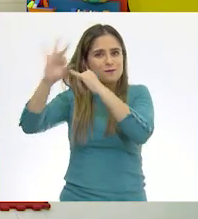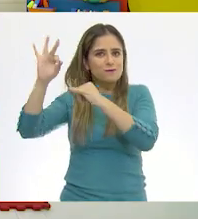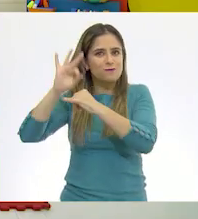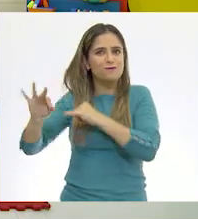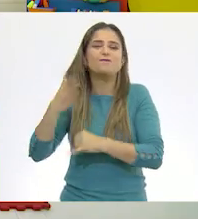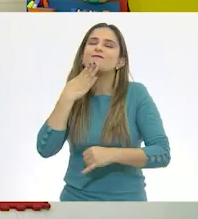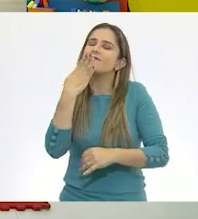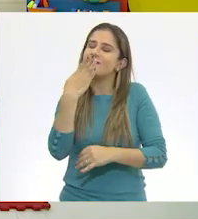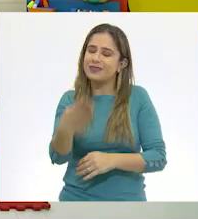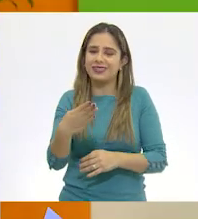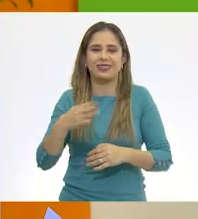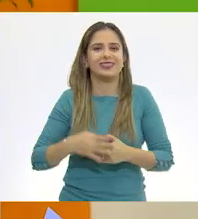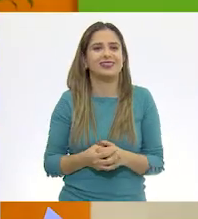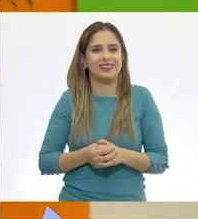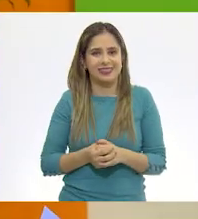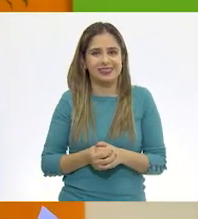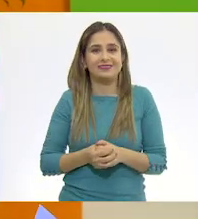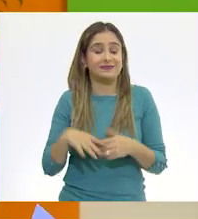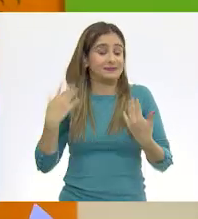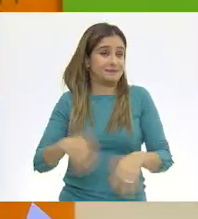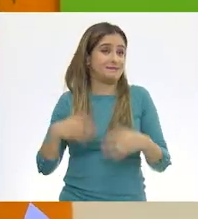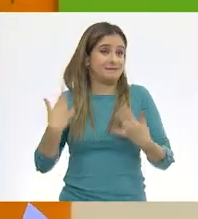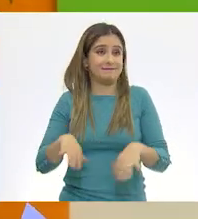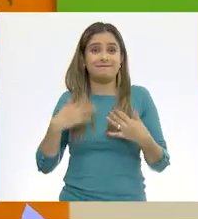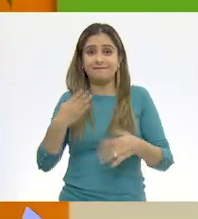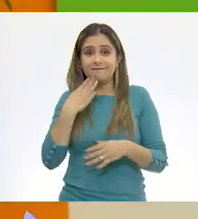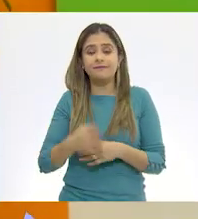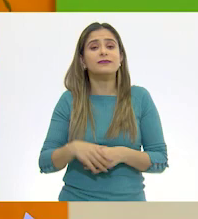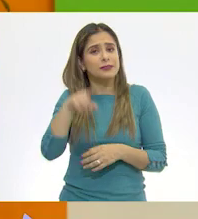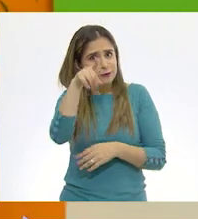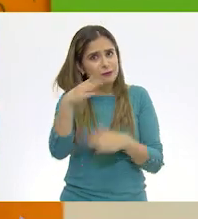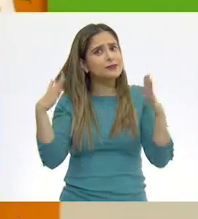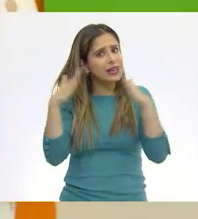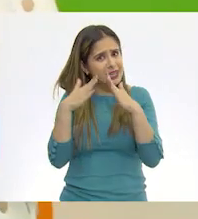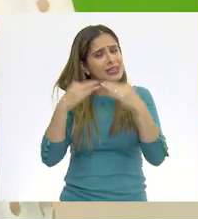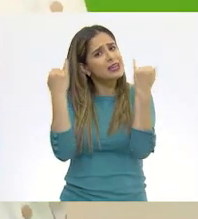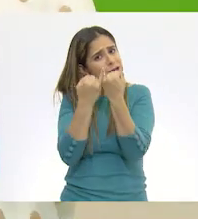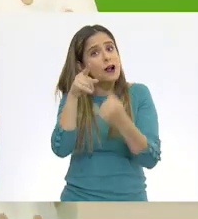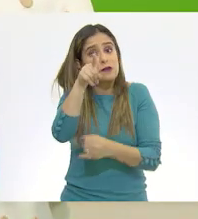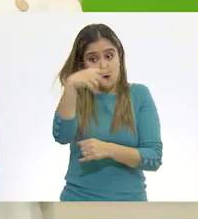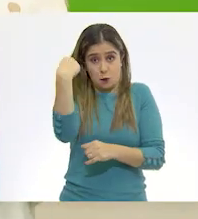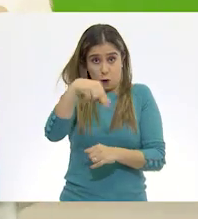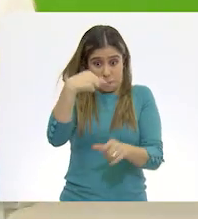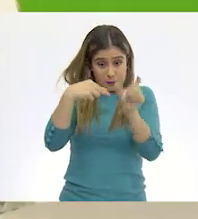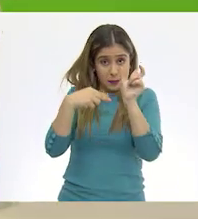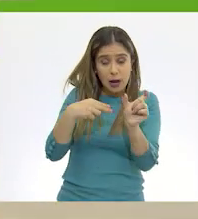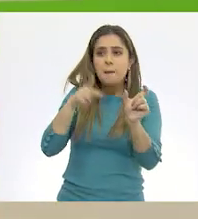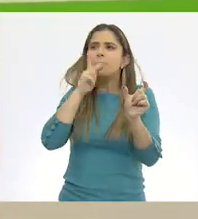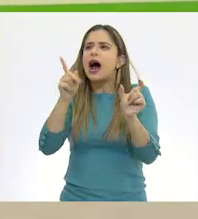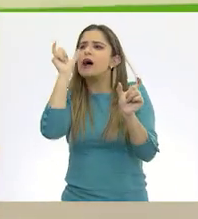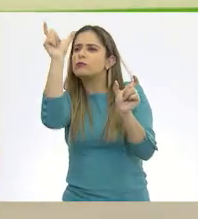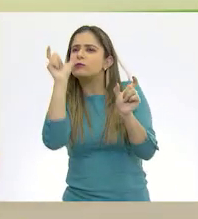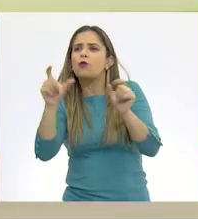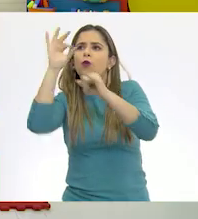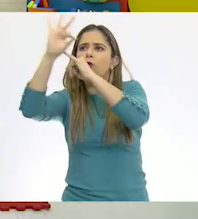Amarla. Amarla. Oh, ¡wow! En casa, intenta buscar palabras que rimen con tu nombre.